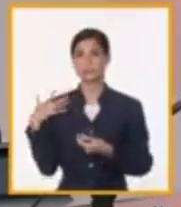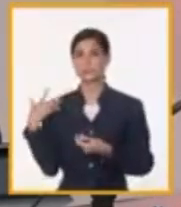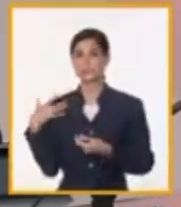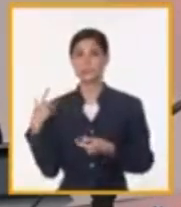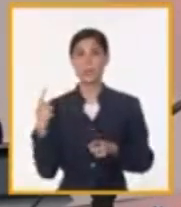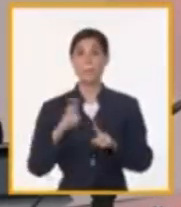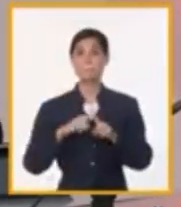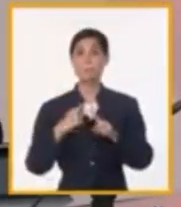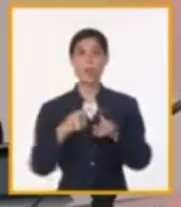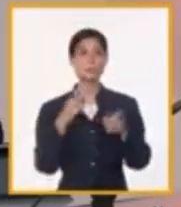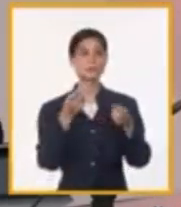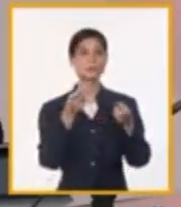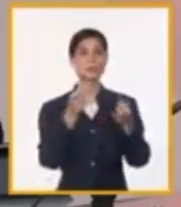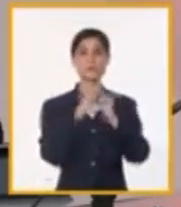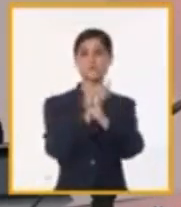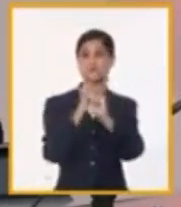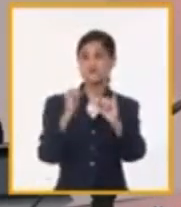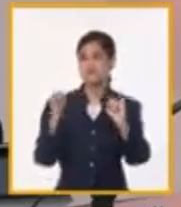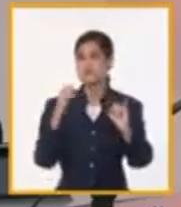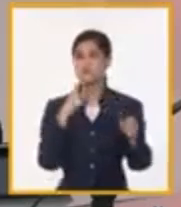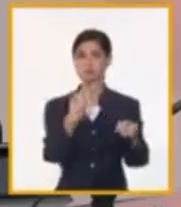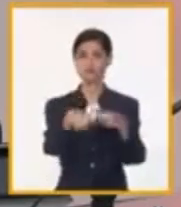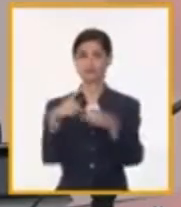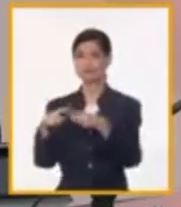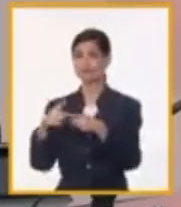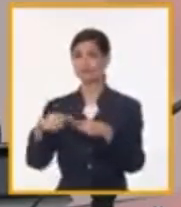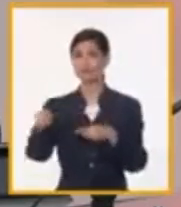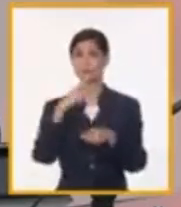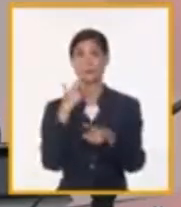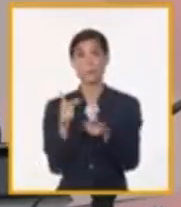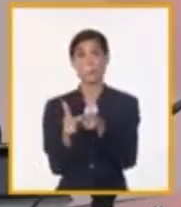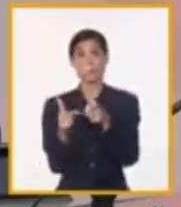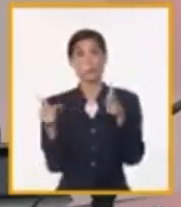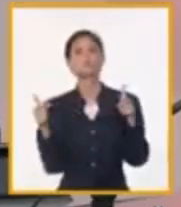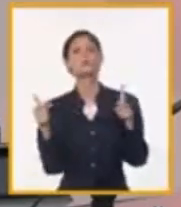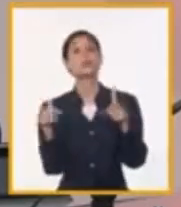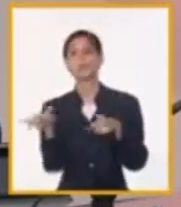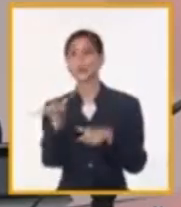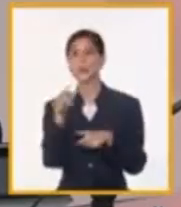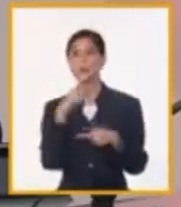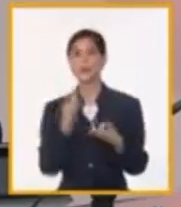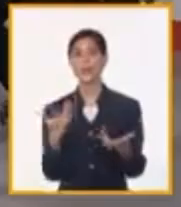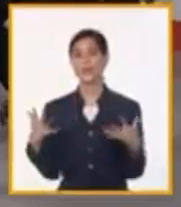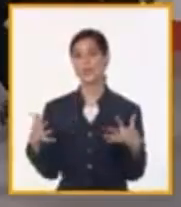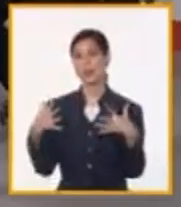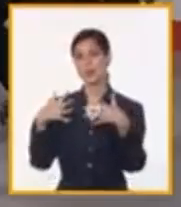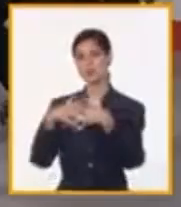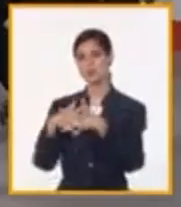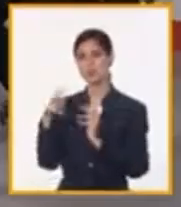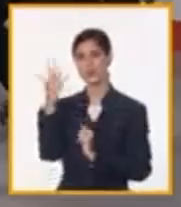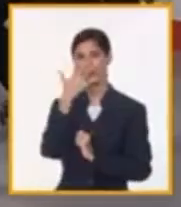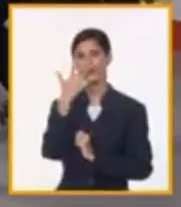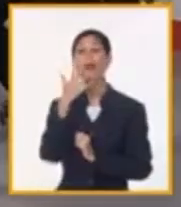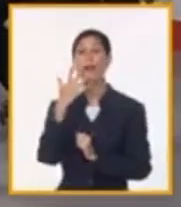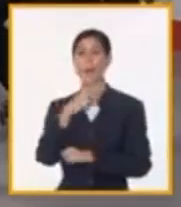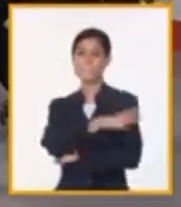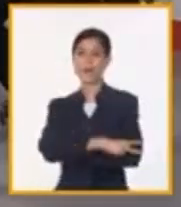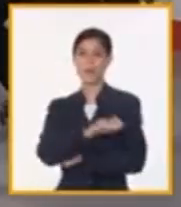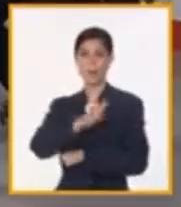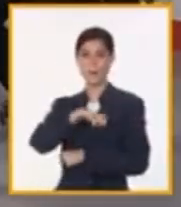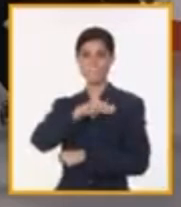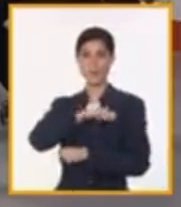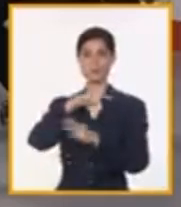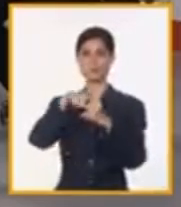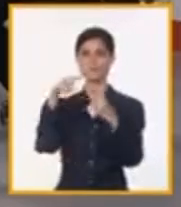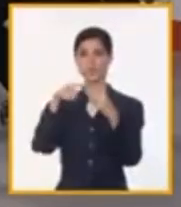y muchos acontecimientos han deteriorado las relaciones con España entre España y Venezuela declaraciones también por parte de